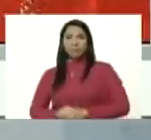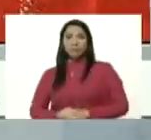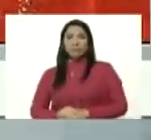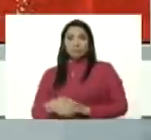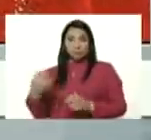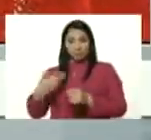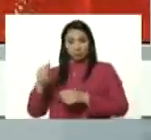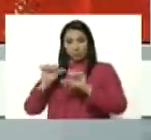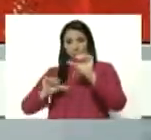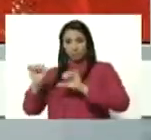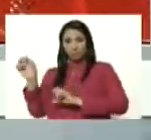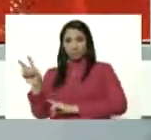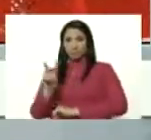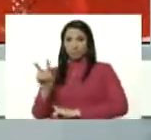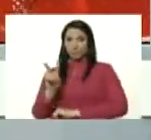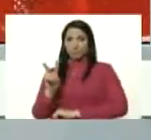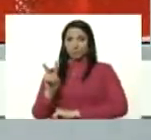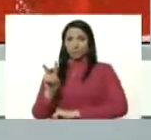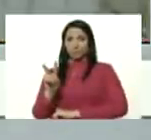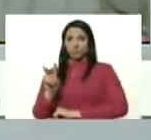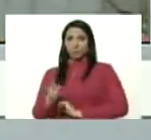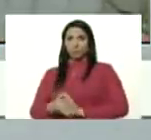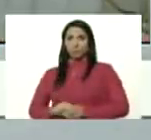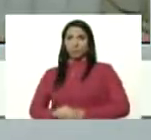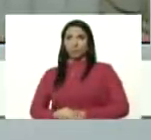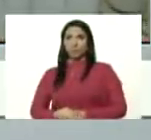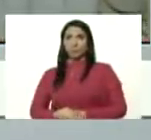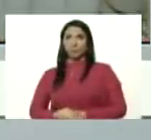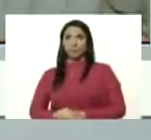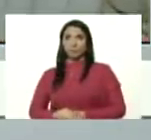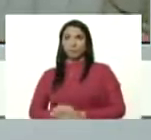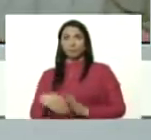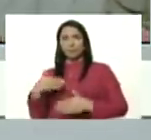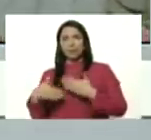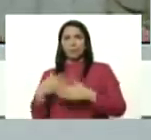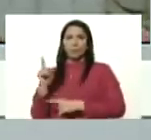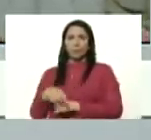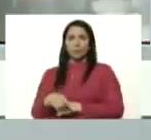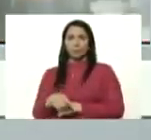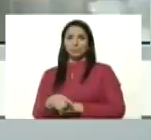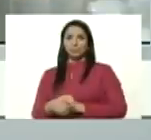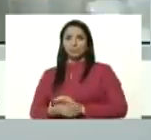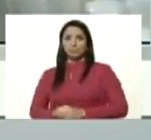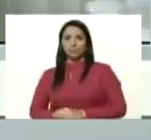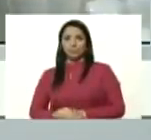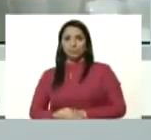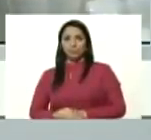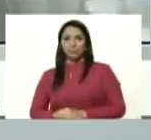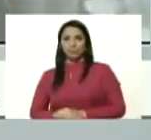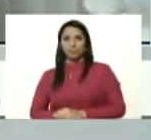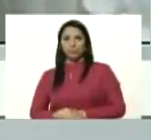de Venezuela, ¿no? Y avanzando también allí